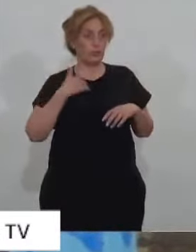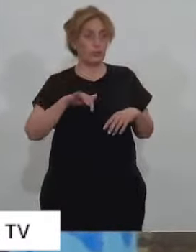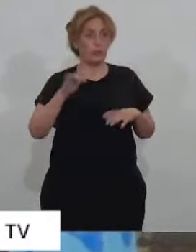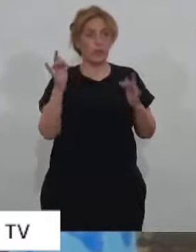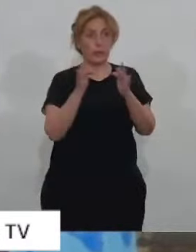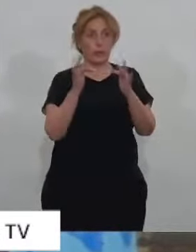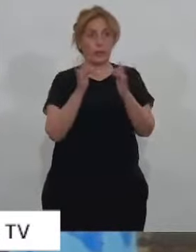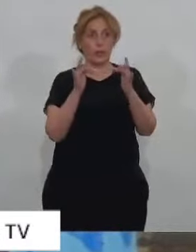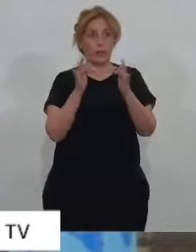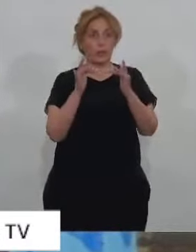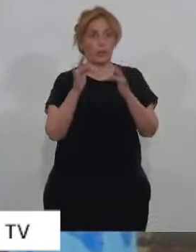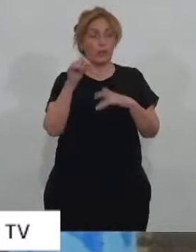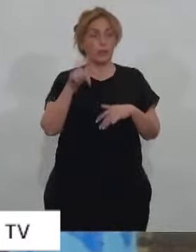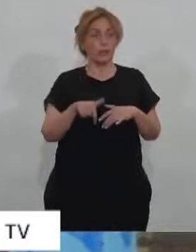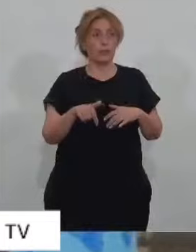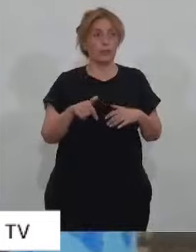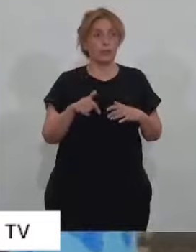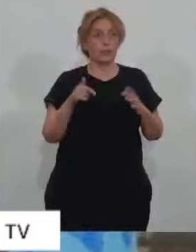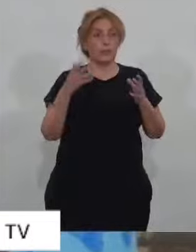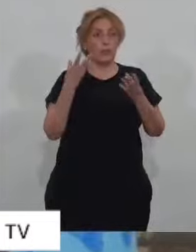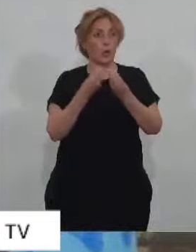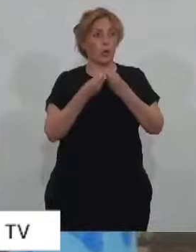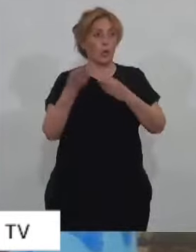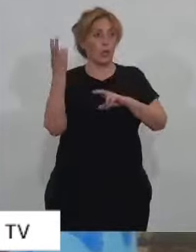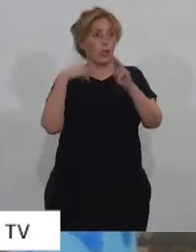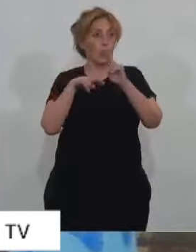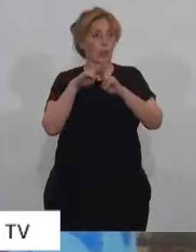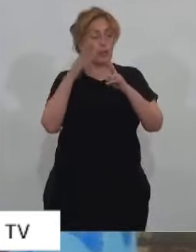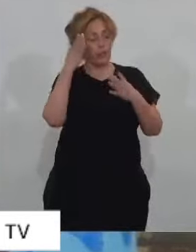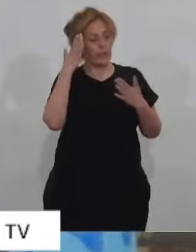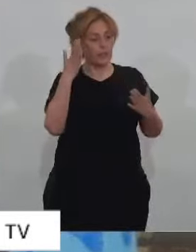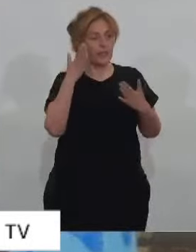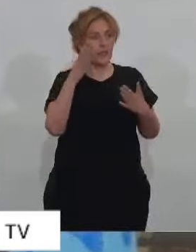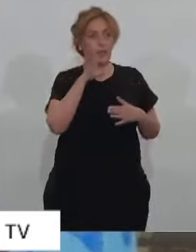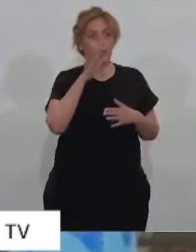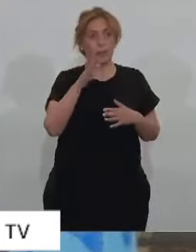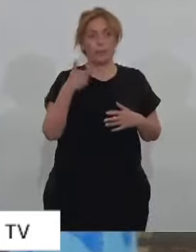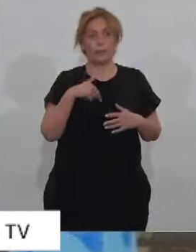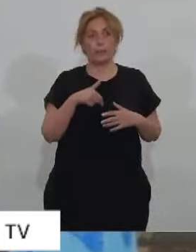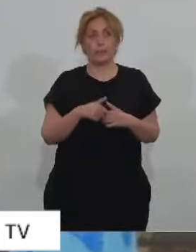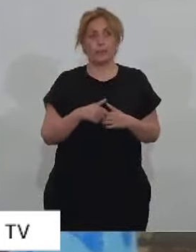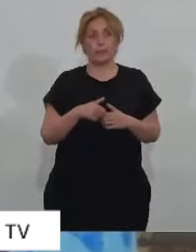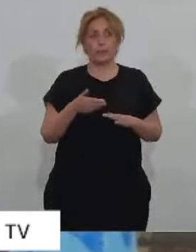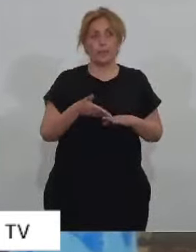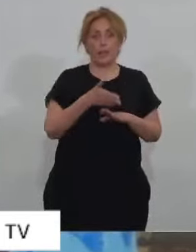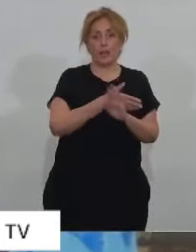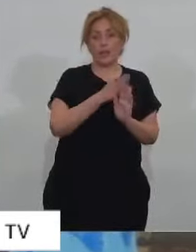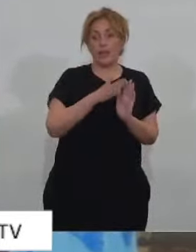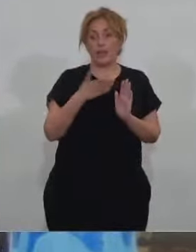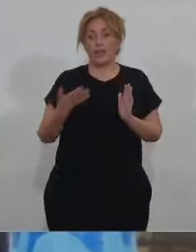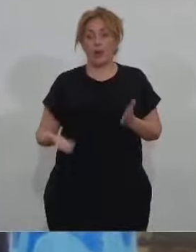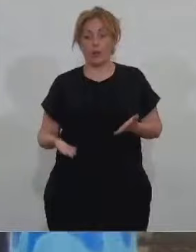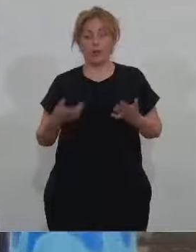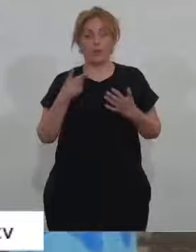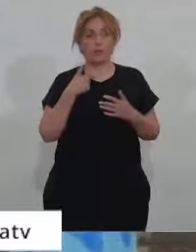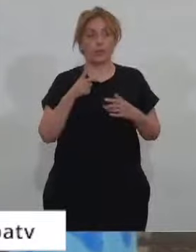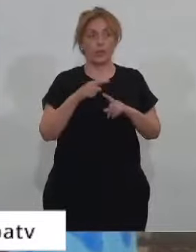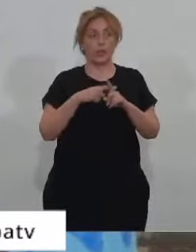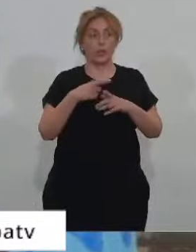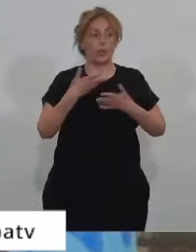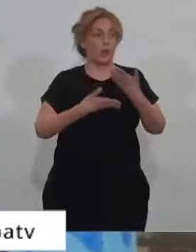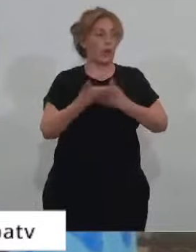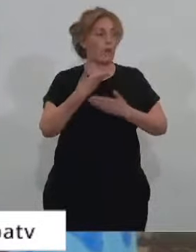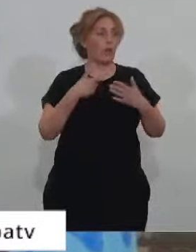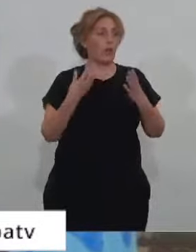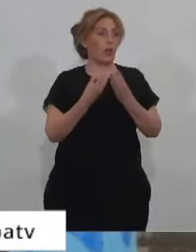yo me felicitaba de relaciones que tenemos con el rector de ahora y de antes. Luego, ahora mismo, los niveles de colaboración, usted lo sabe, son muy buenos y todo lo que sea ir de la mano de